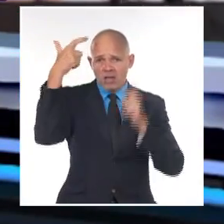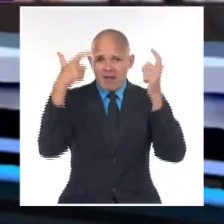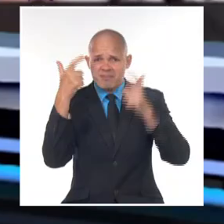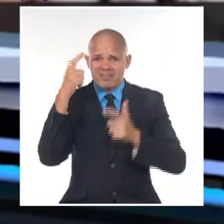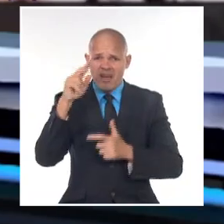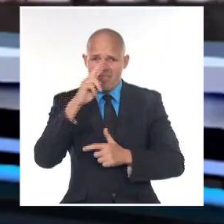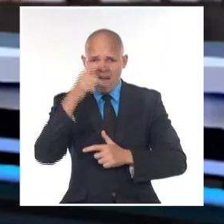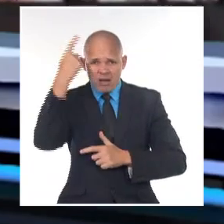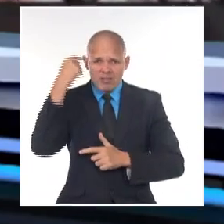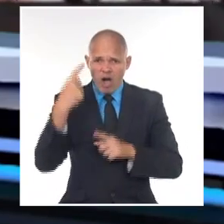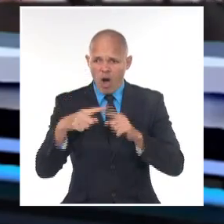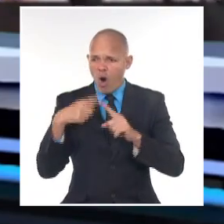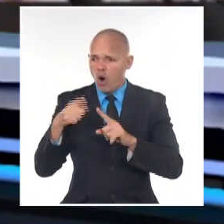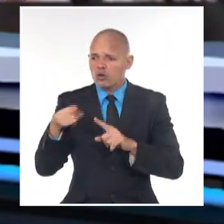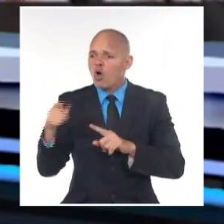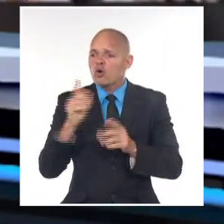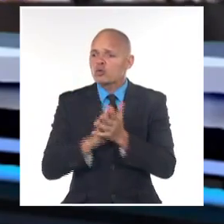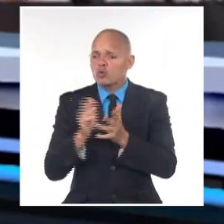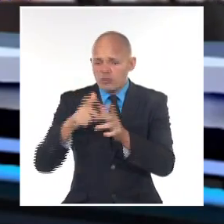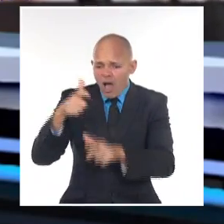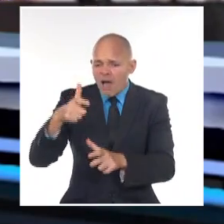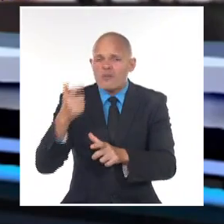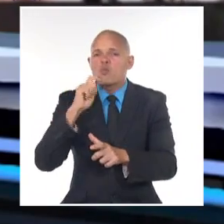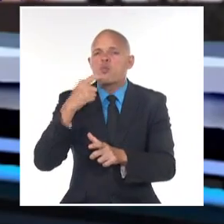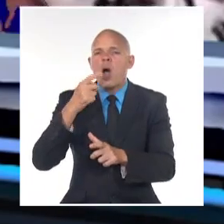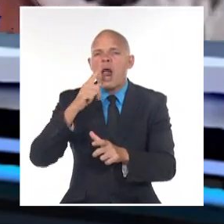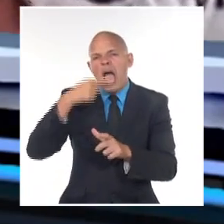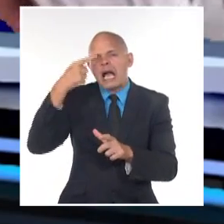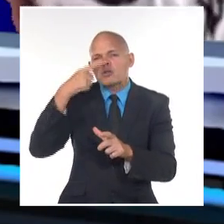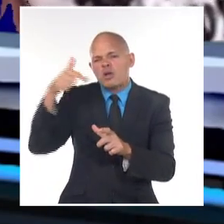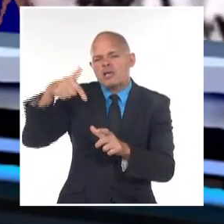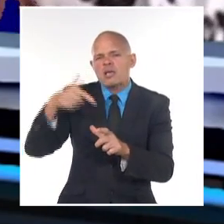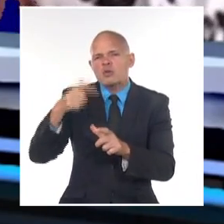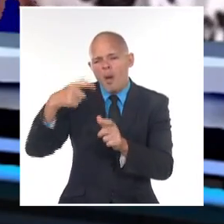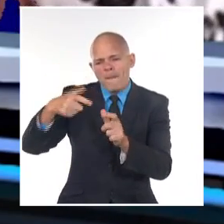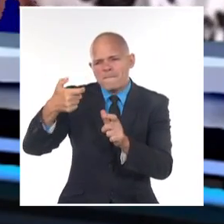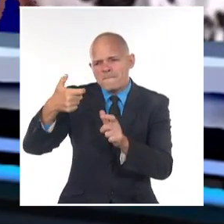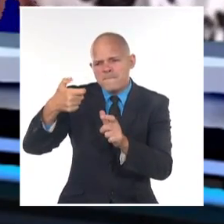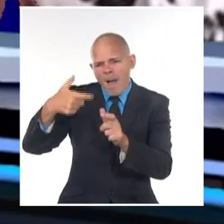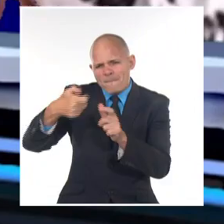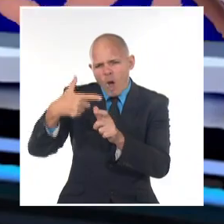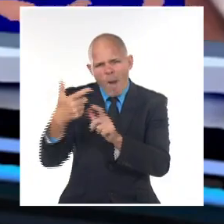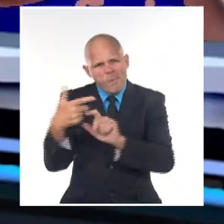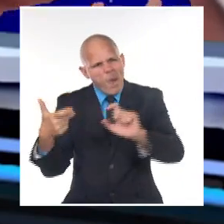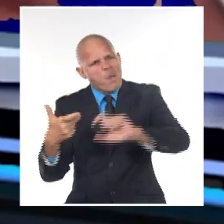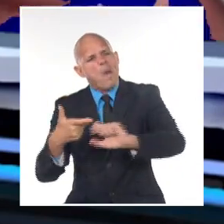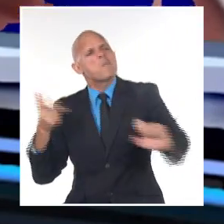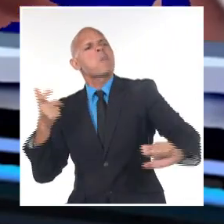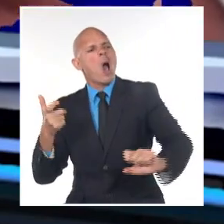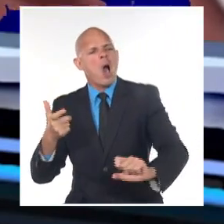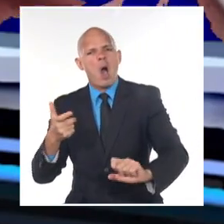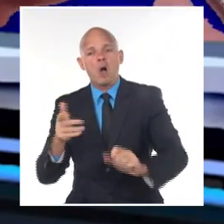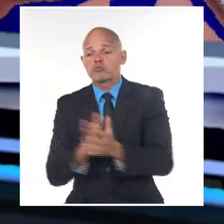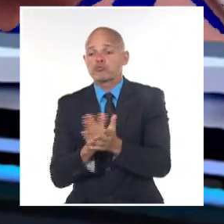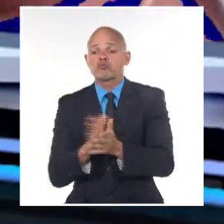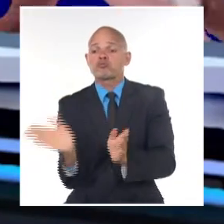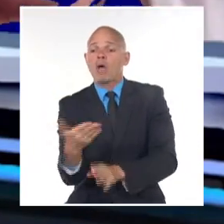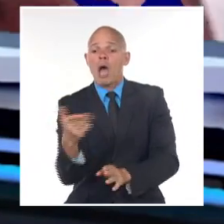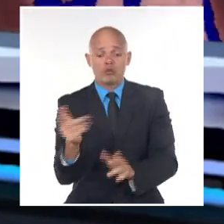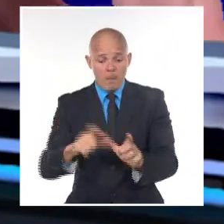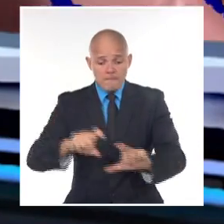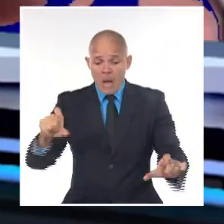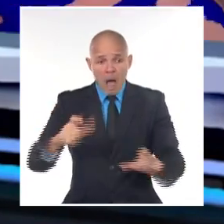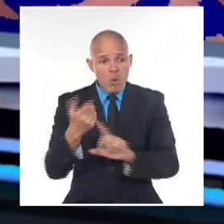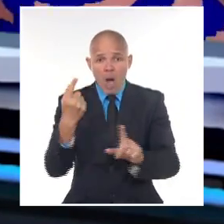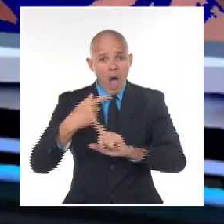a esos hijos de sus buenas madres. Mételo afuera para la calle, que se pega y métele un palazo. Tienes que usar lo que tú tienes en la mano. Esto es